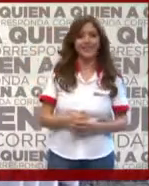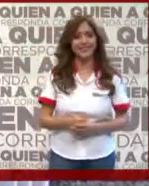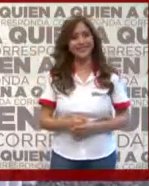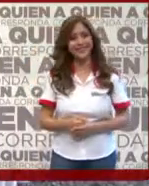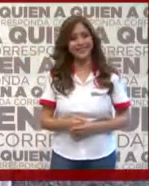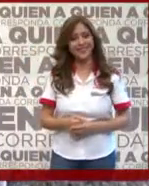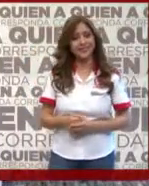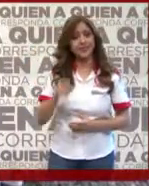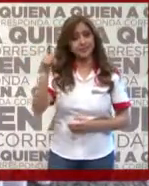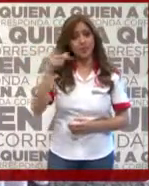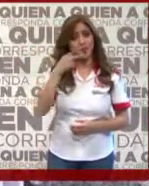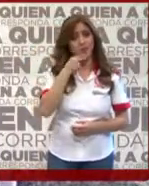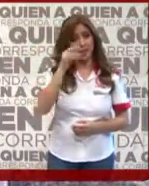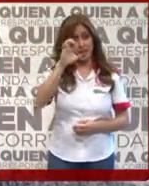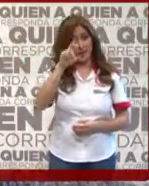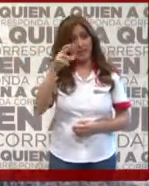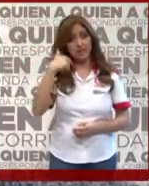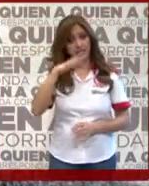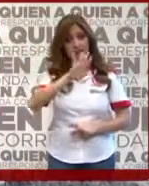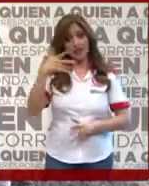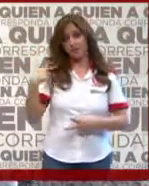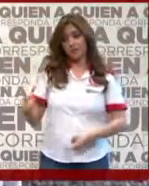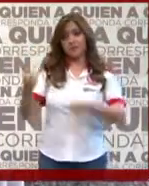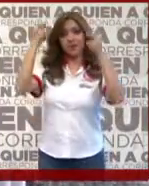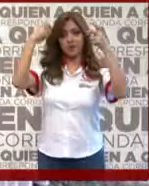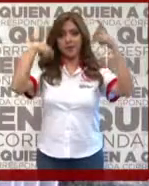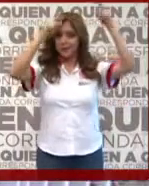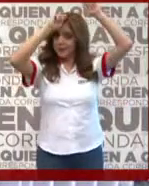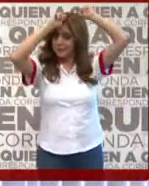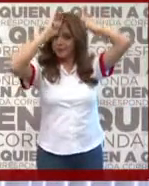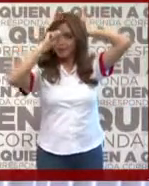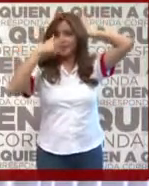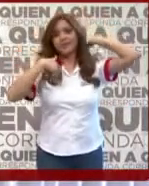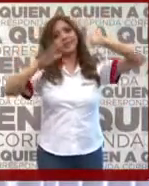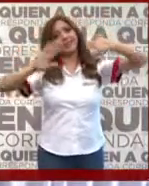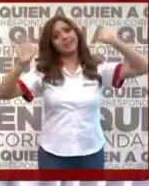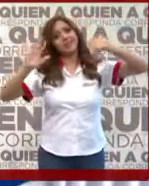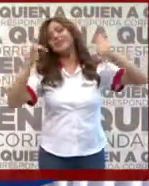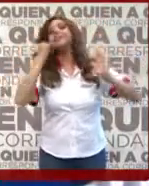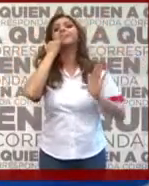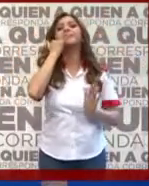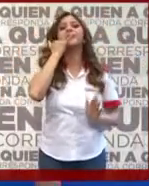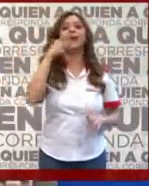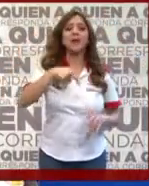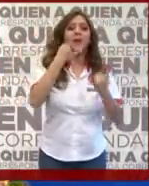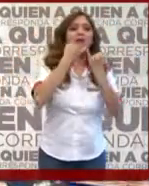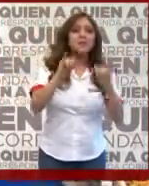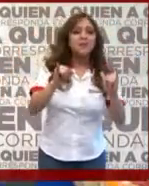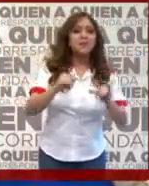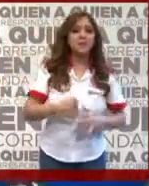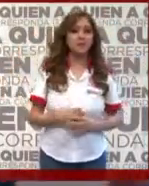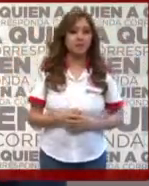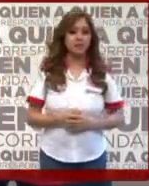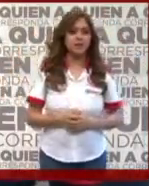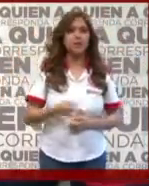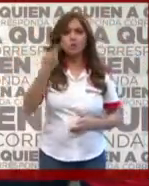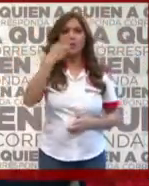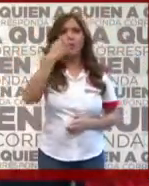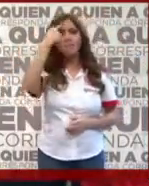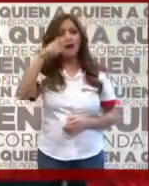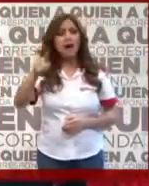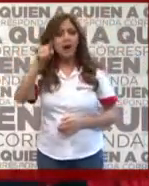favor. Cristian, Carla y yo ya robamos una gorrita. Ya, bienvenido. Por favor. Para la inauguración. ¿Y cómo andan ustedes con las plazas para